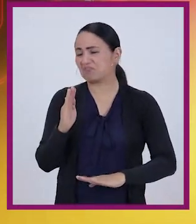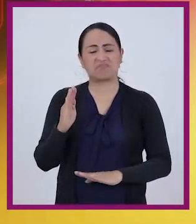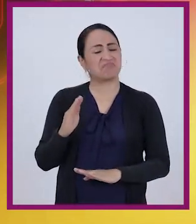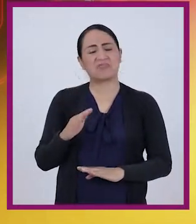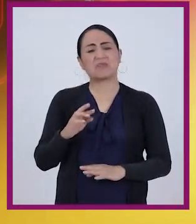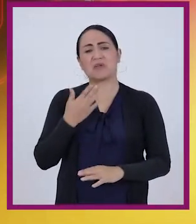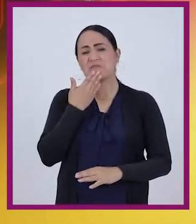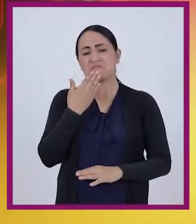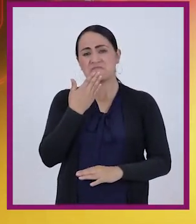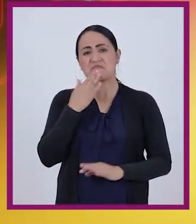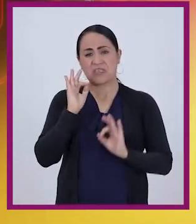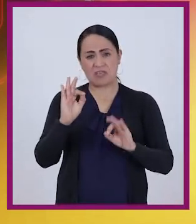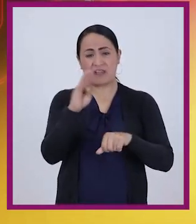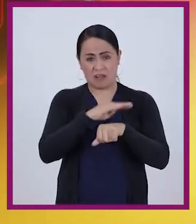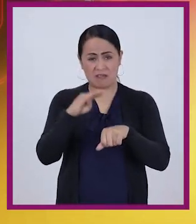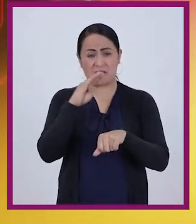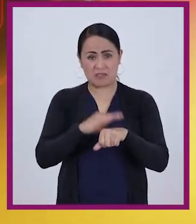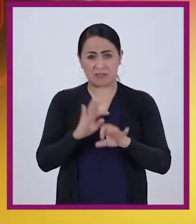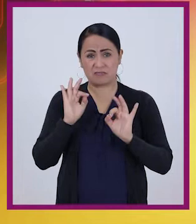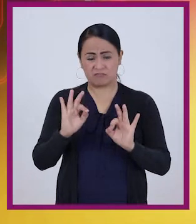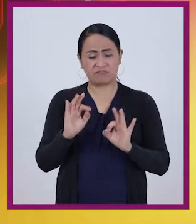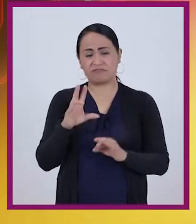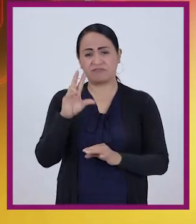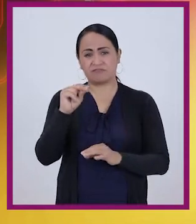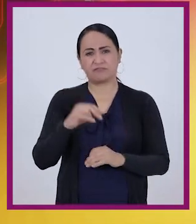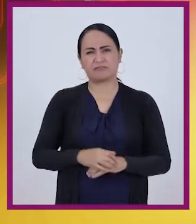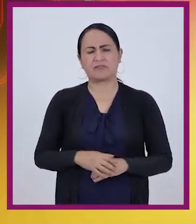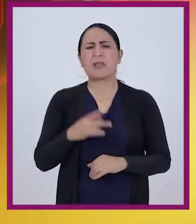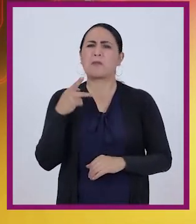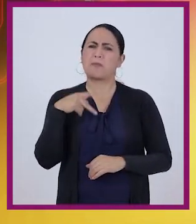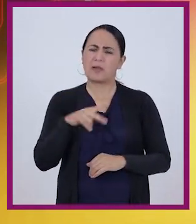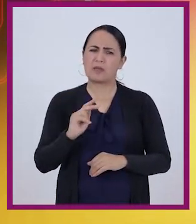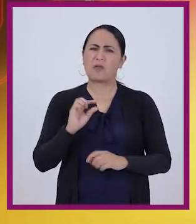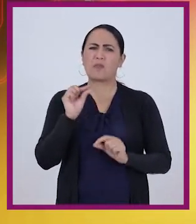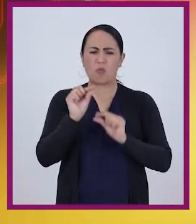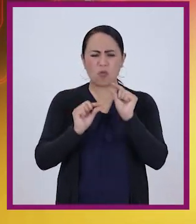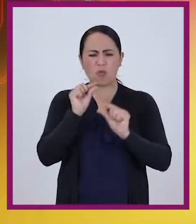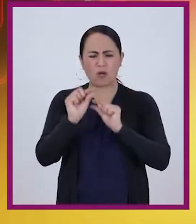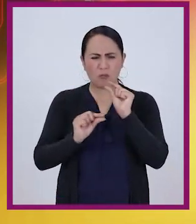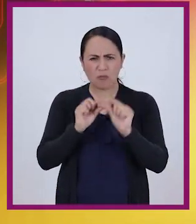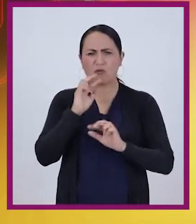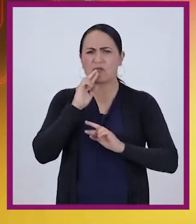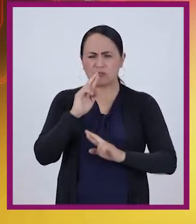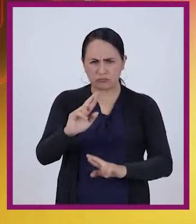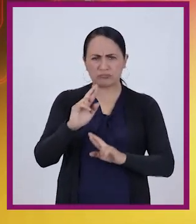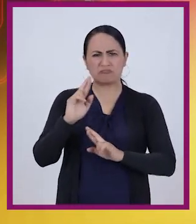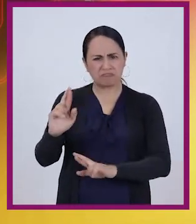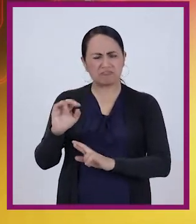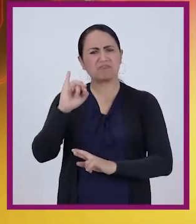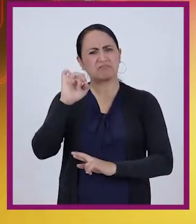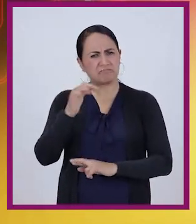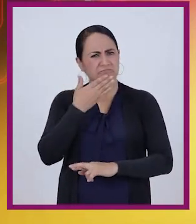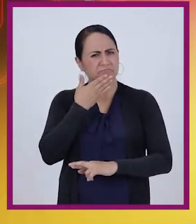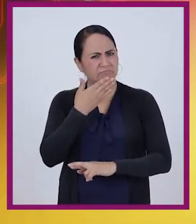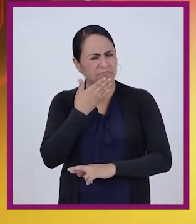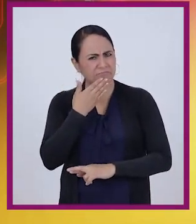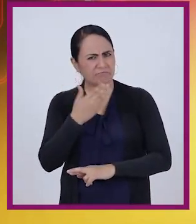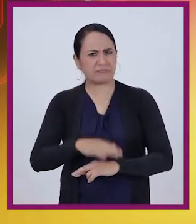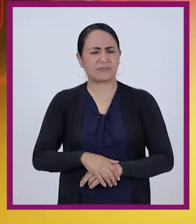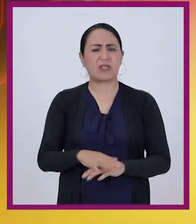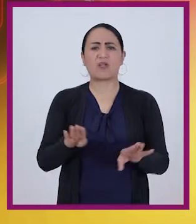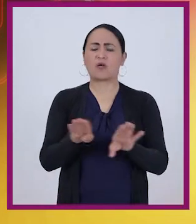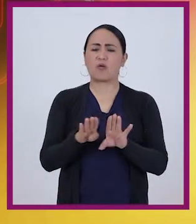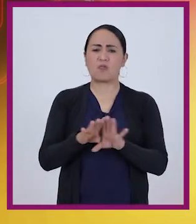desempeño y, por tanto, a un mal resultado. Sin embargo, todo ello se puede resolver si se desarrollan